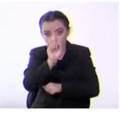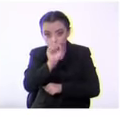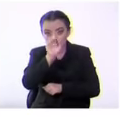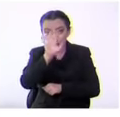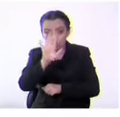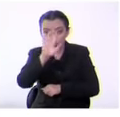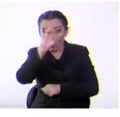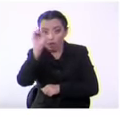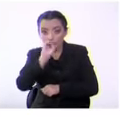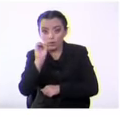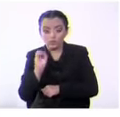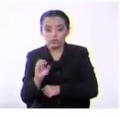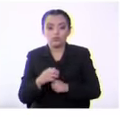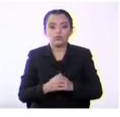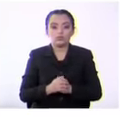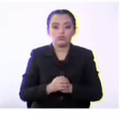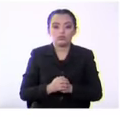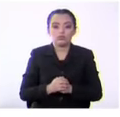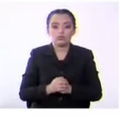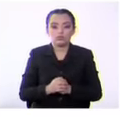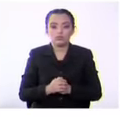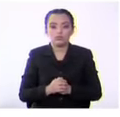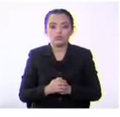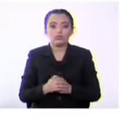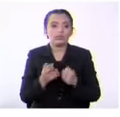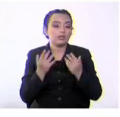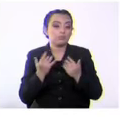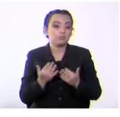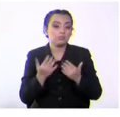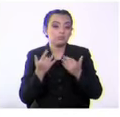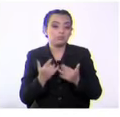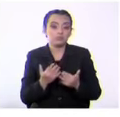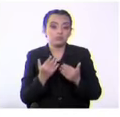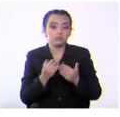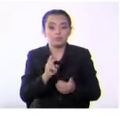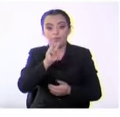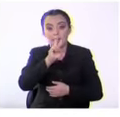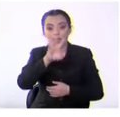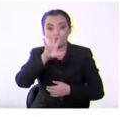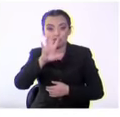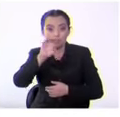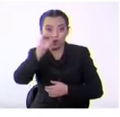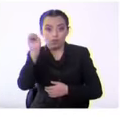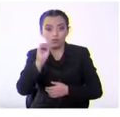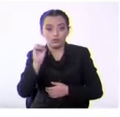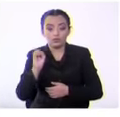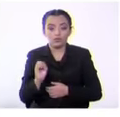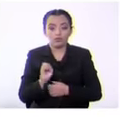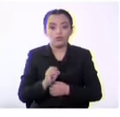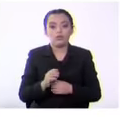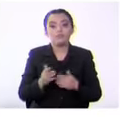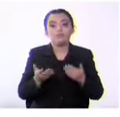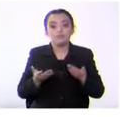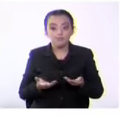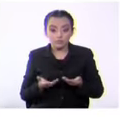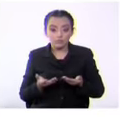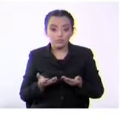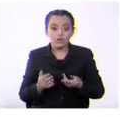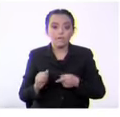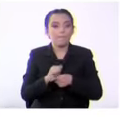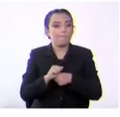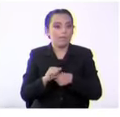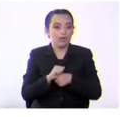2060 se espera que el alcance sea de un 25% del total. Para efectos